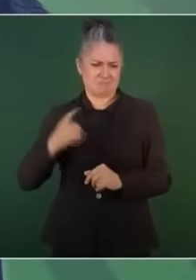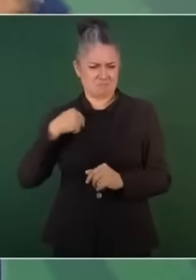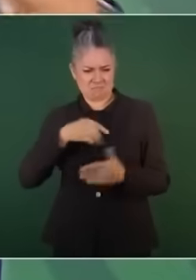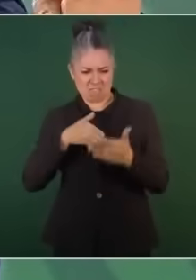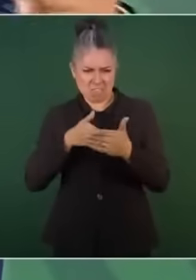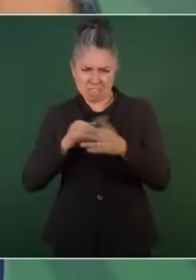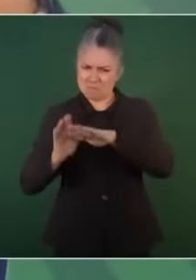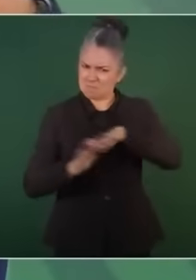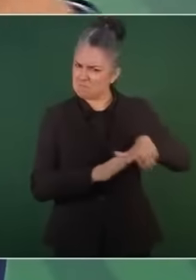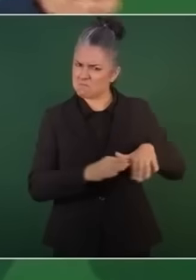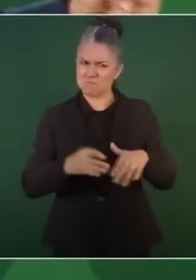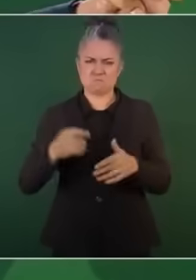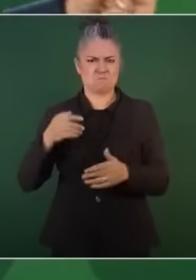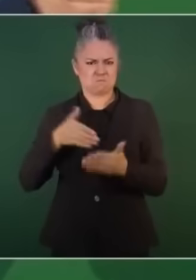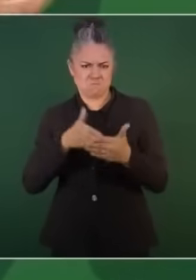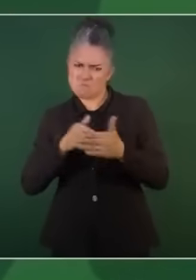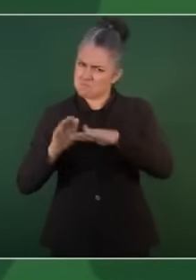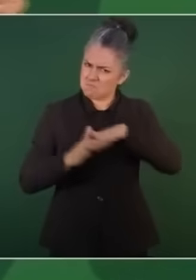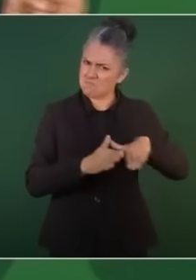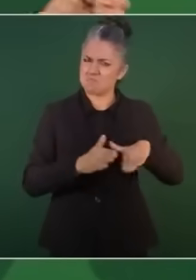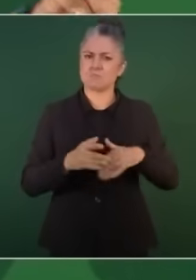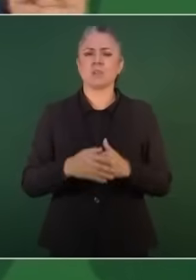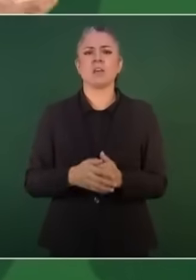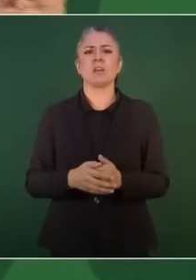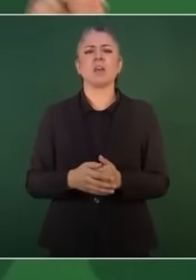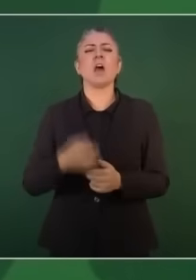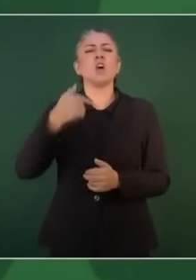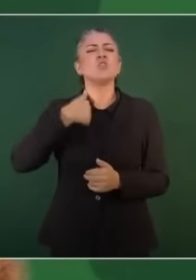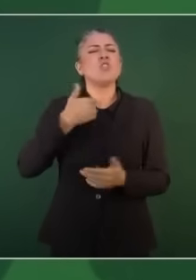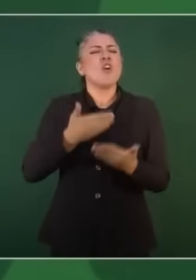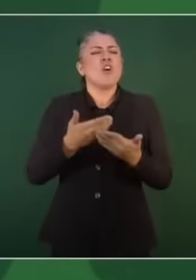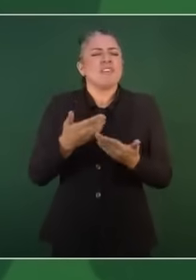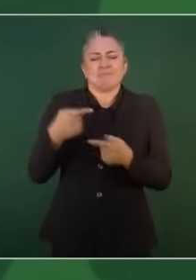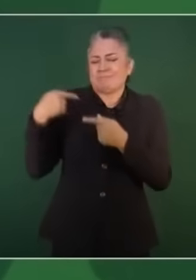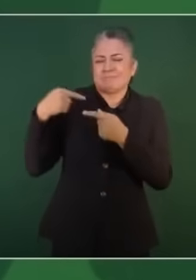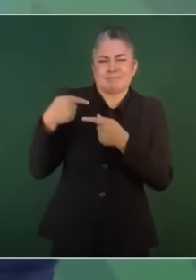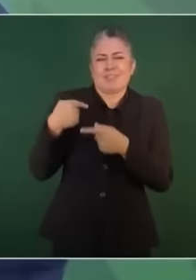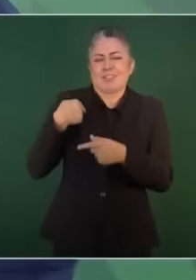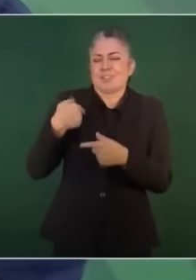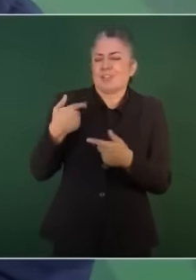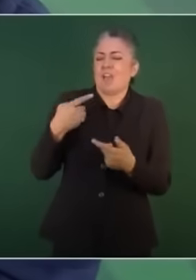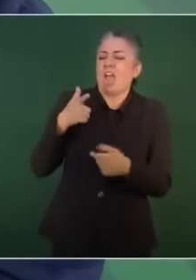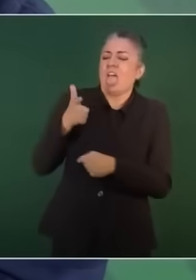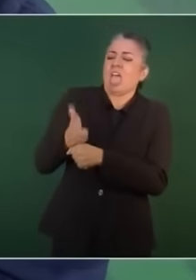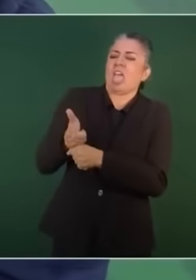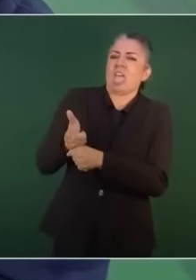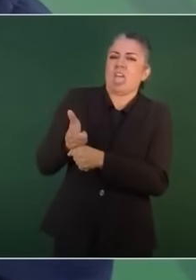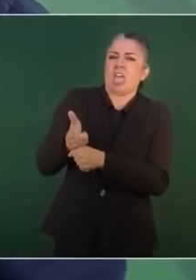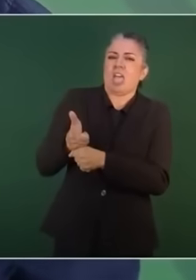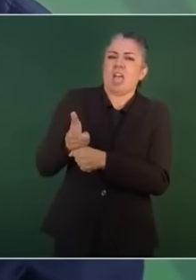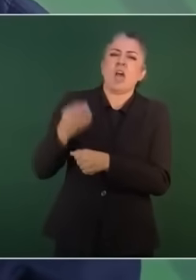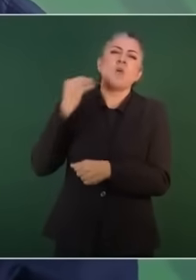enteré de que los abogados de Claudio X. González